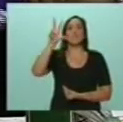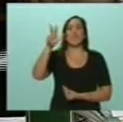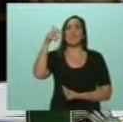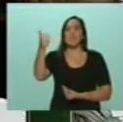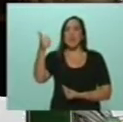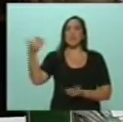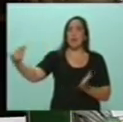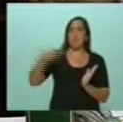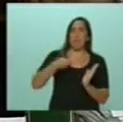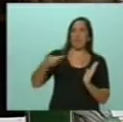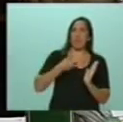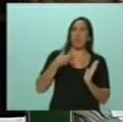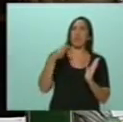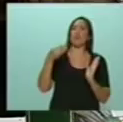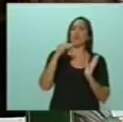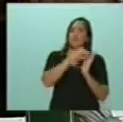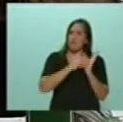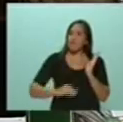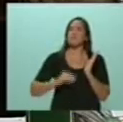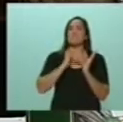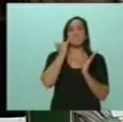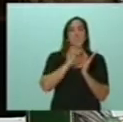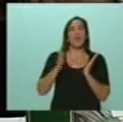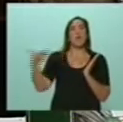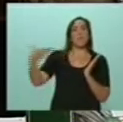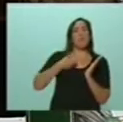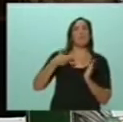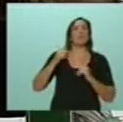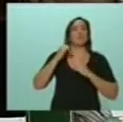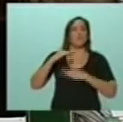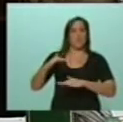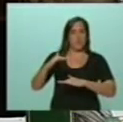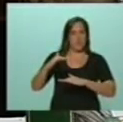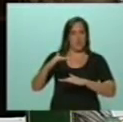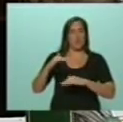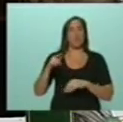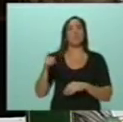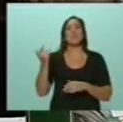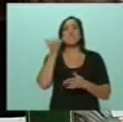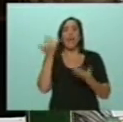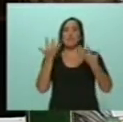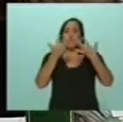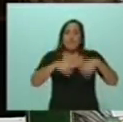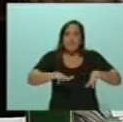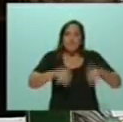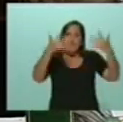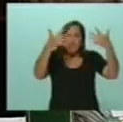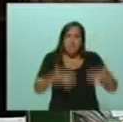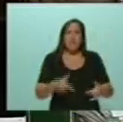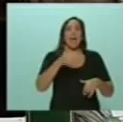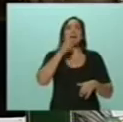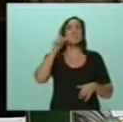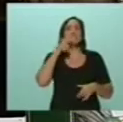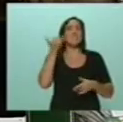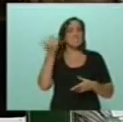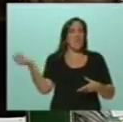70.436 solicitudes de subsidios que se llevaron a cabo, que ingresaron al sistema del ANSES. De ellos